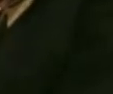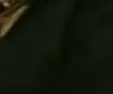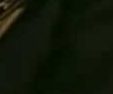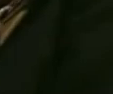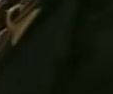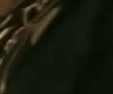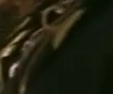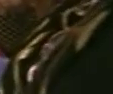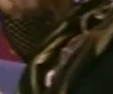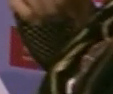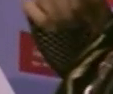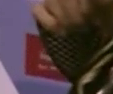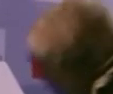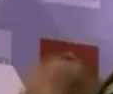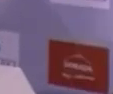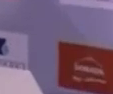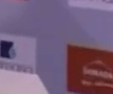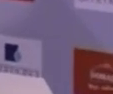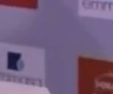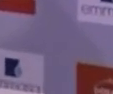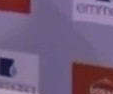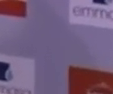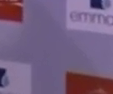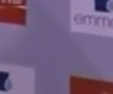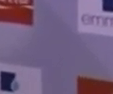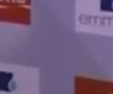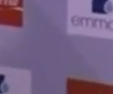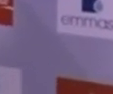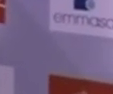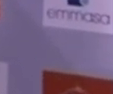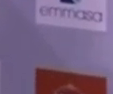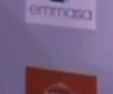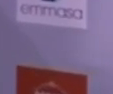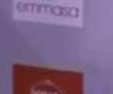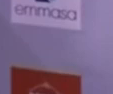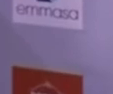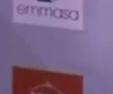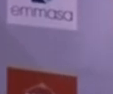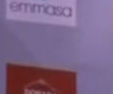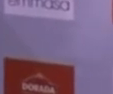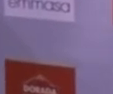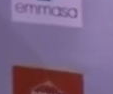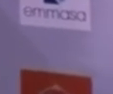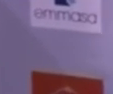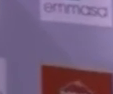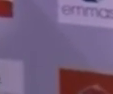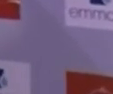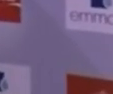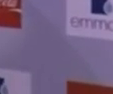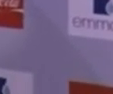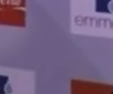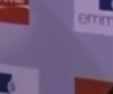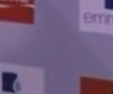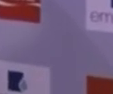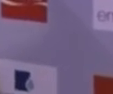de la crítica. Bueno, muy poco. De todas maneras, sería muy raro que el alcalde no lo criticara en las murgas. Es que yo creo que eso ya es un clásico, ¿no? Yo me lo